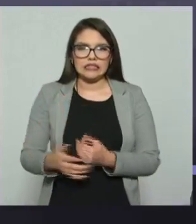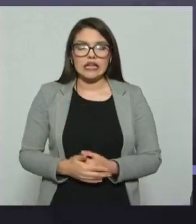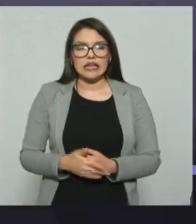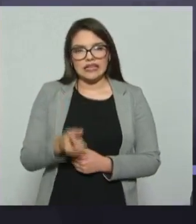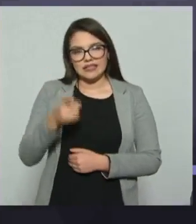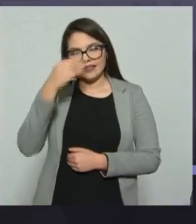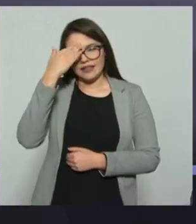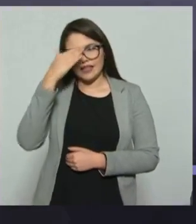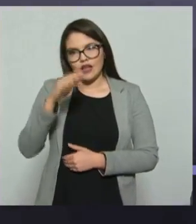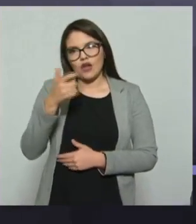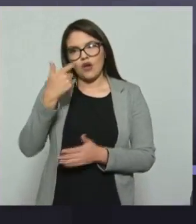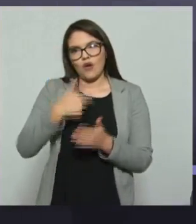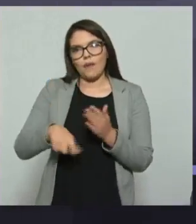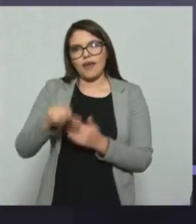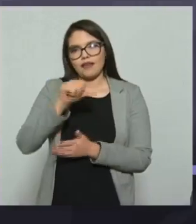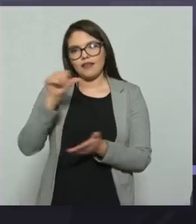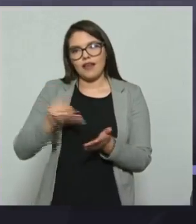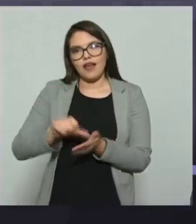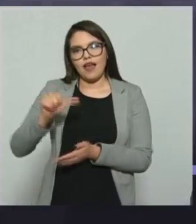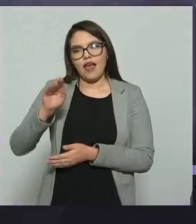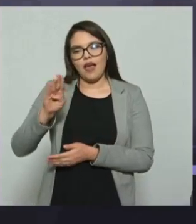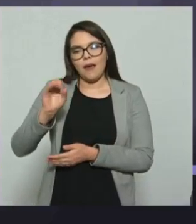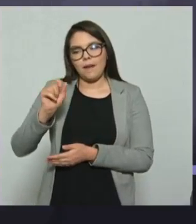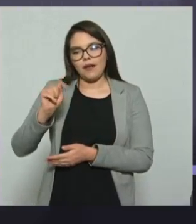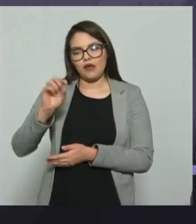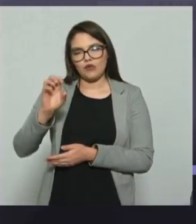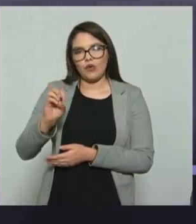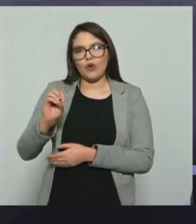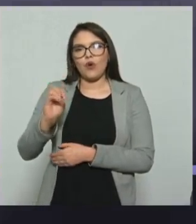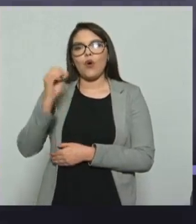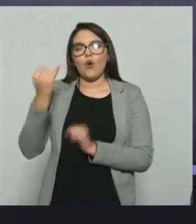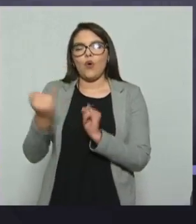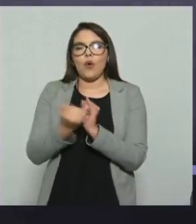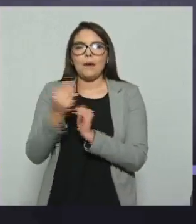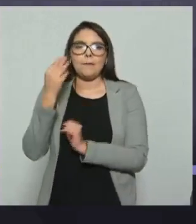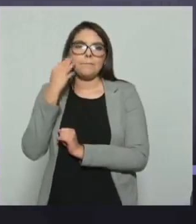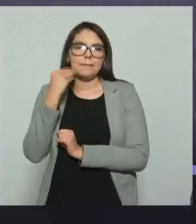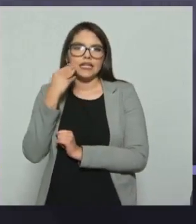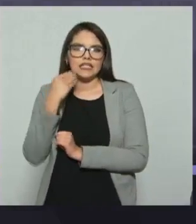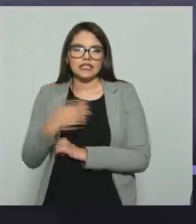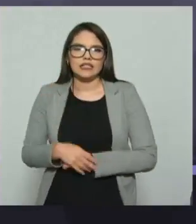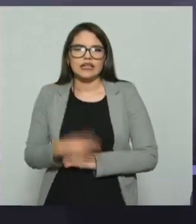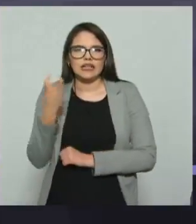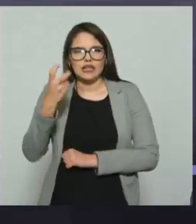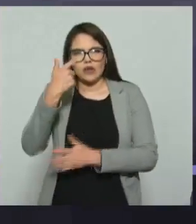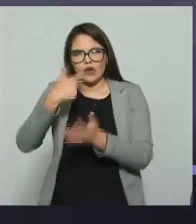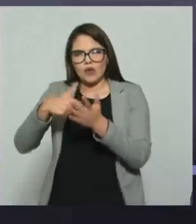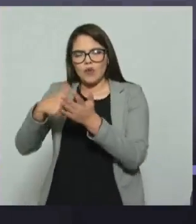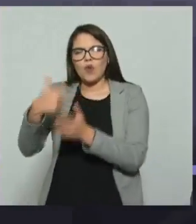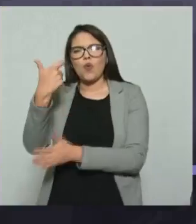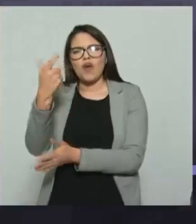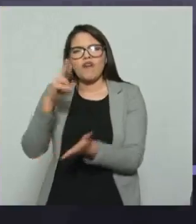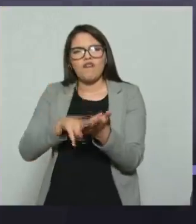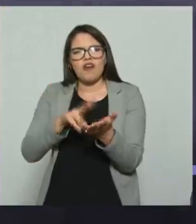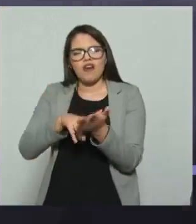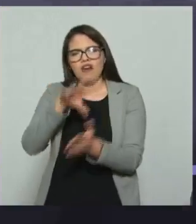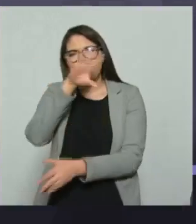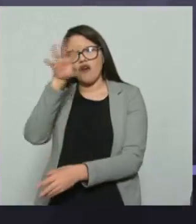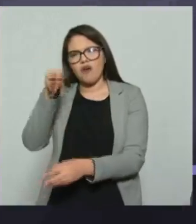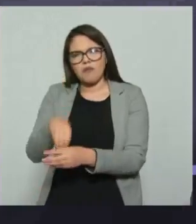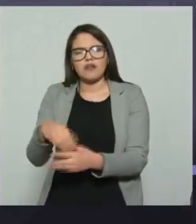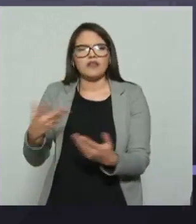en la Central de Abasto y todo esto lo encuentras también en la Merced. ¿Cuánto dinero te acabas de gastar con eso? Mira,